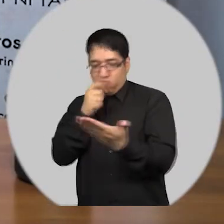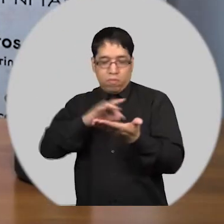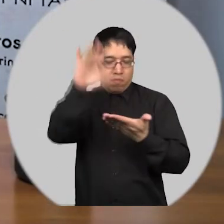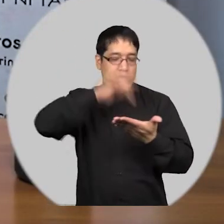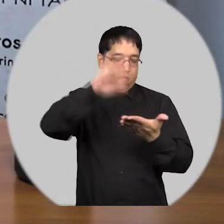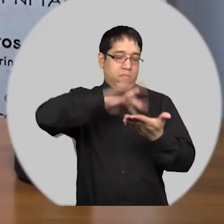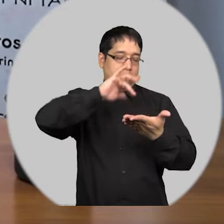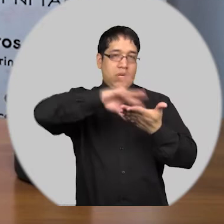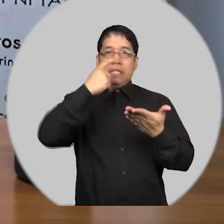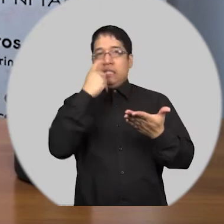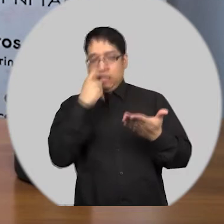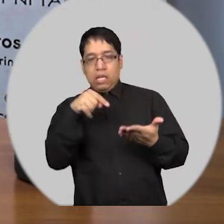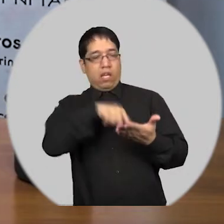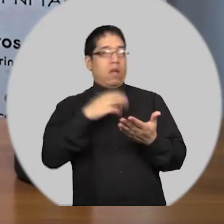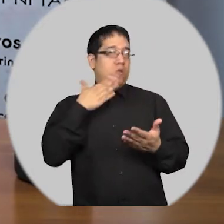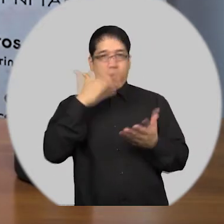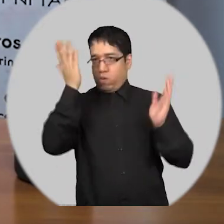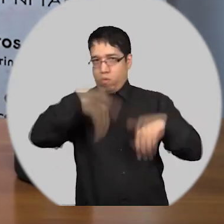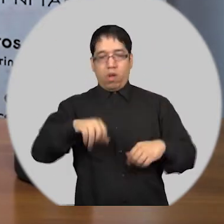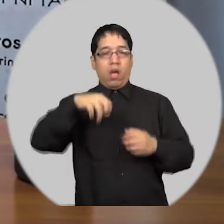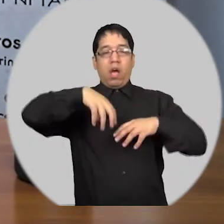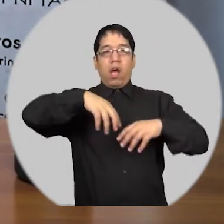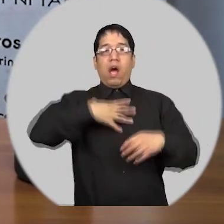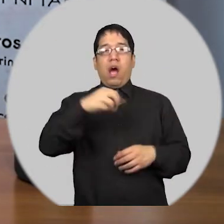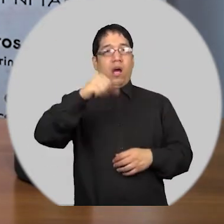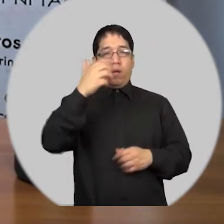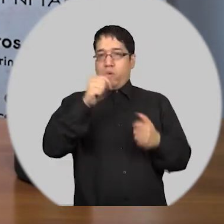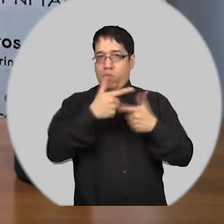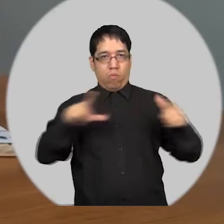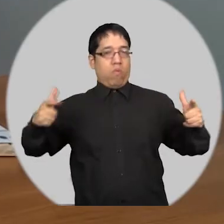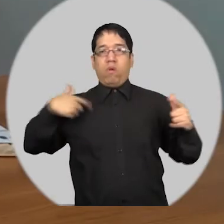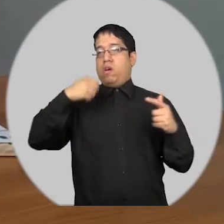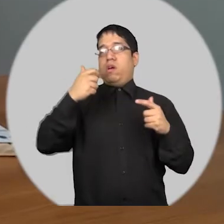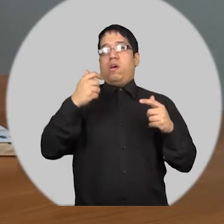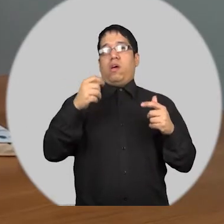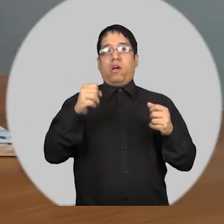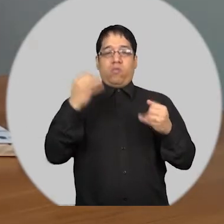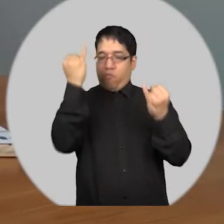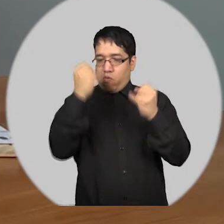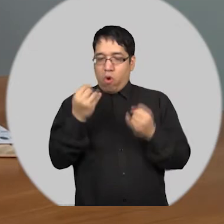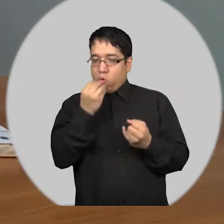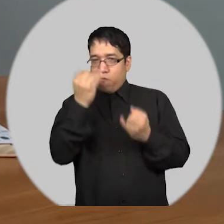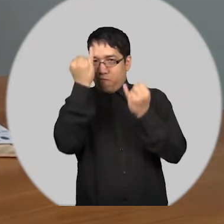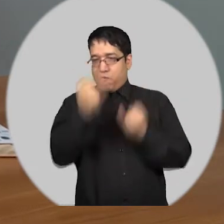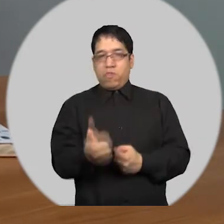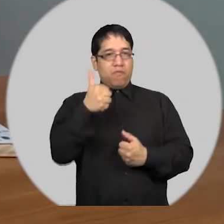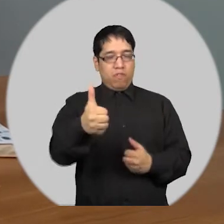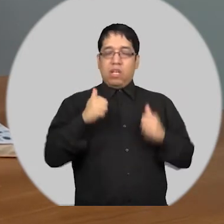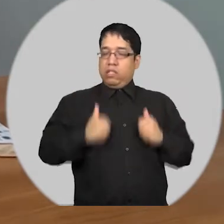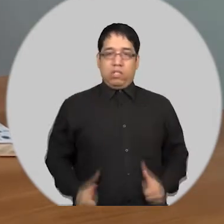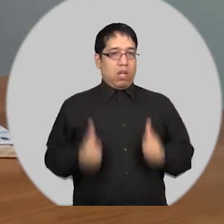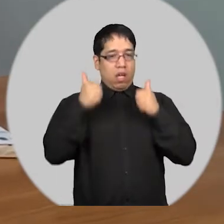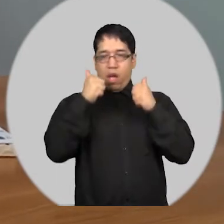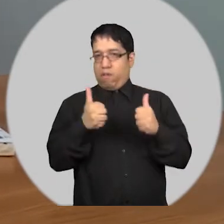son sin azúcar, sin harina, a base de avena y sin conservantes. Así que no hay excusas para cuidarse